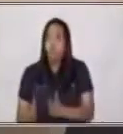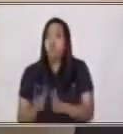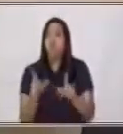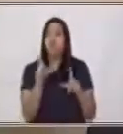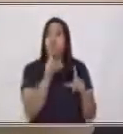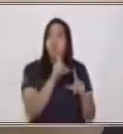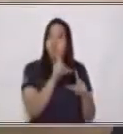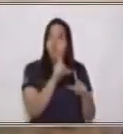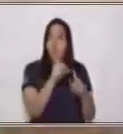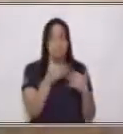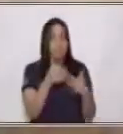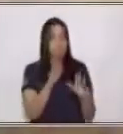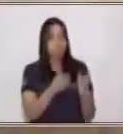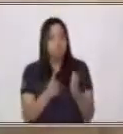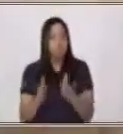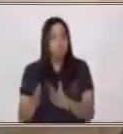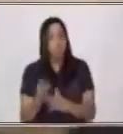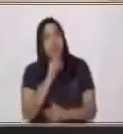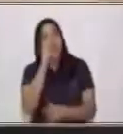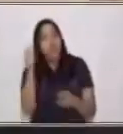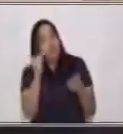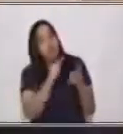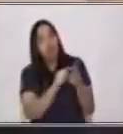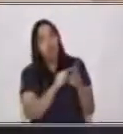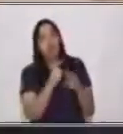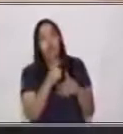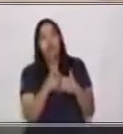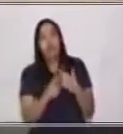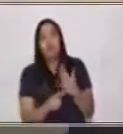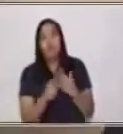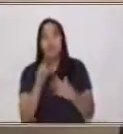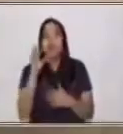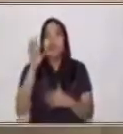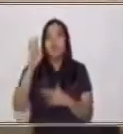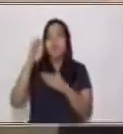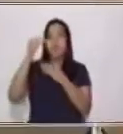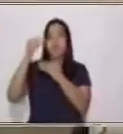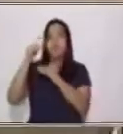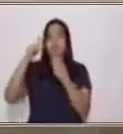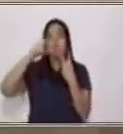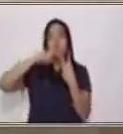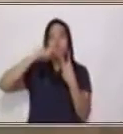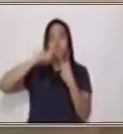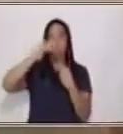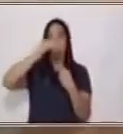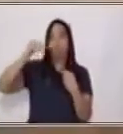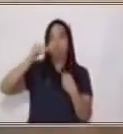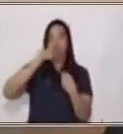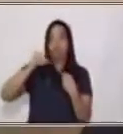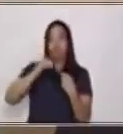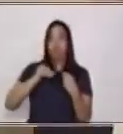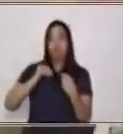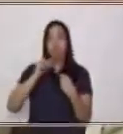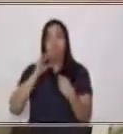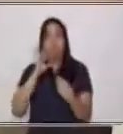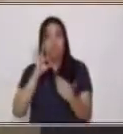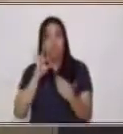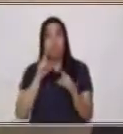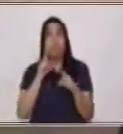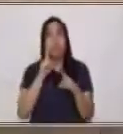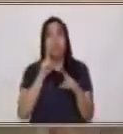n, donde m va a ser el número de filas y n va a ser el número de columnas. Muy